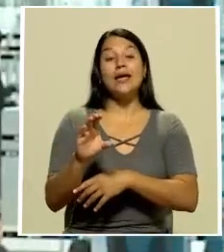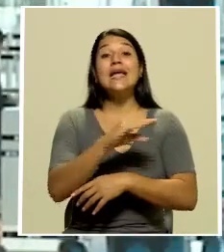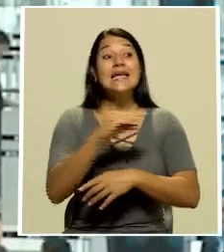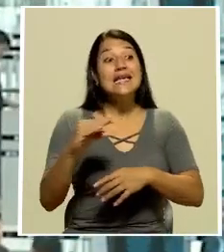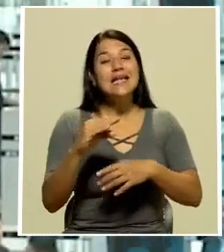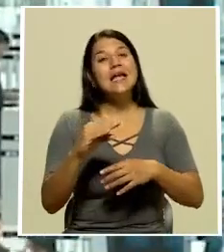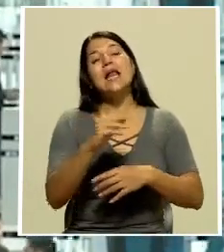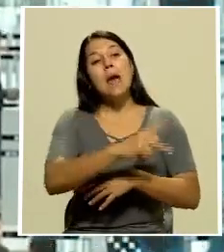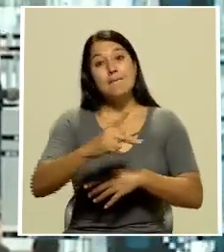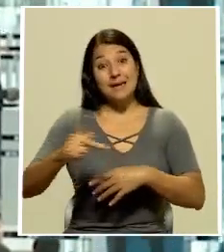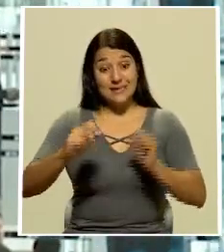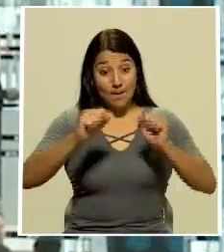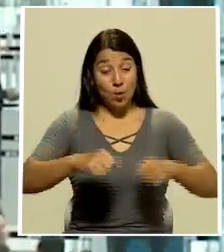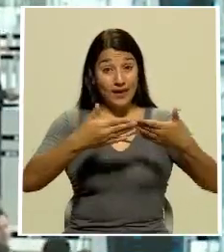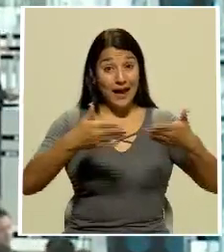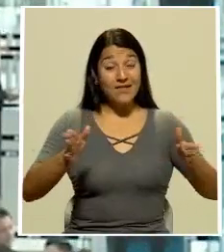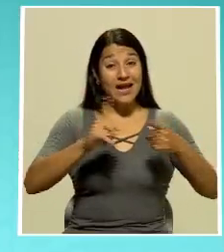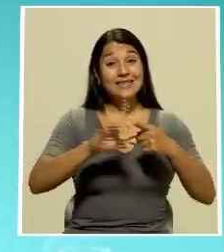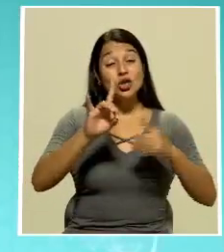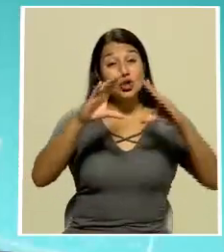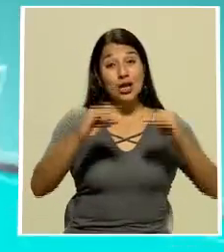de la noche los fines de semana.